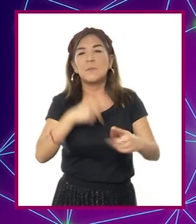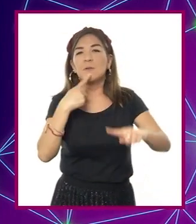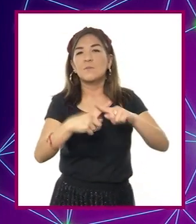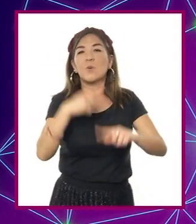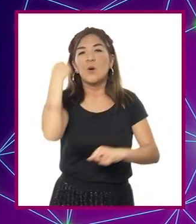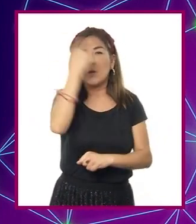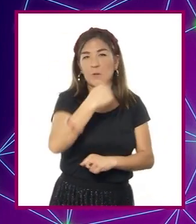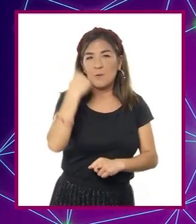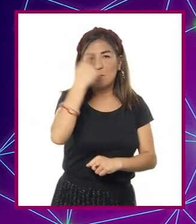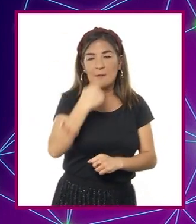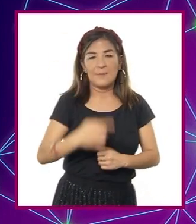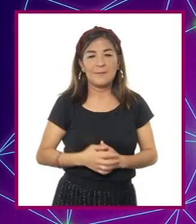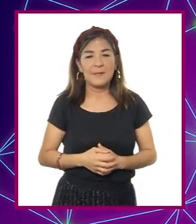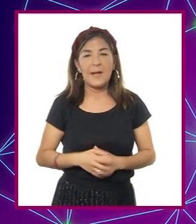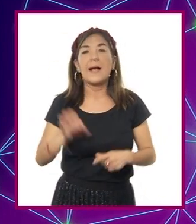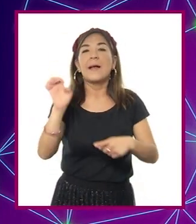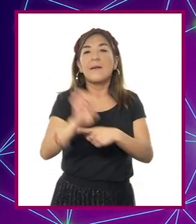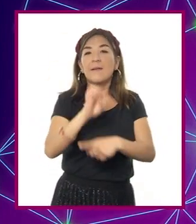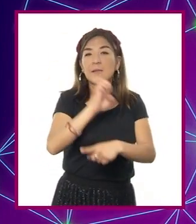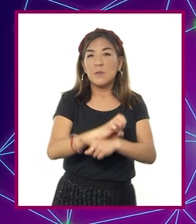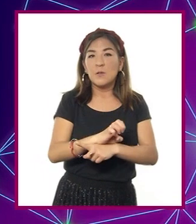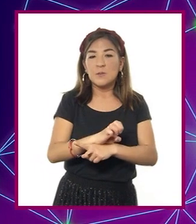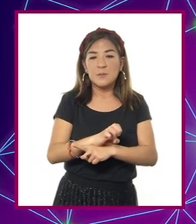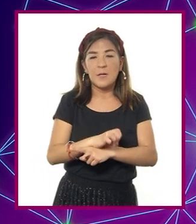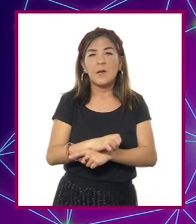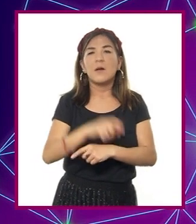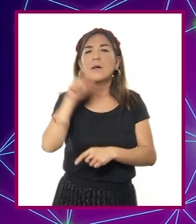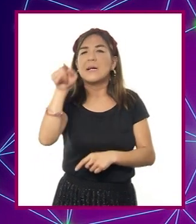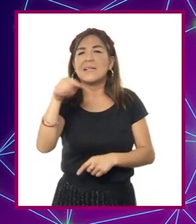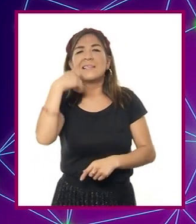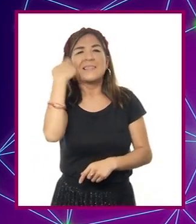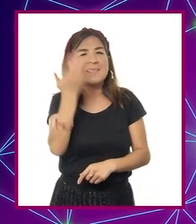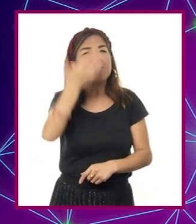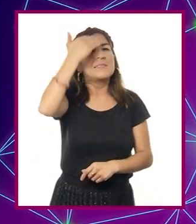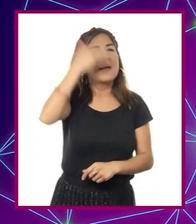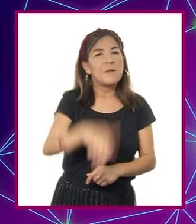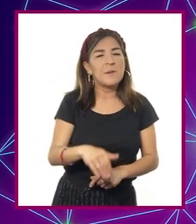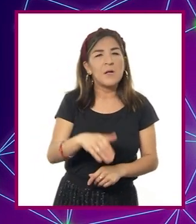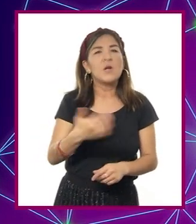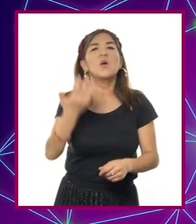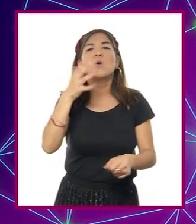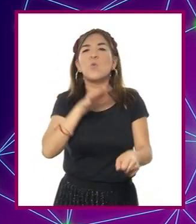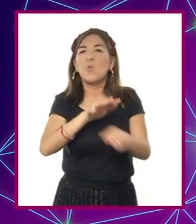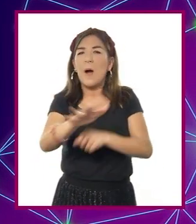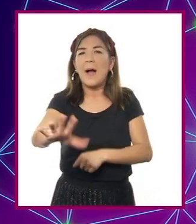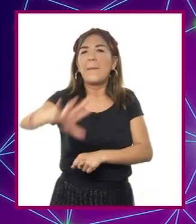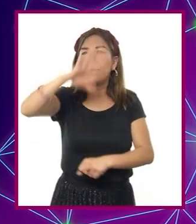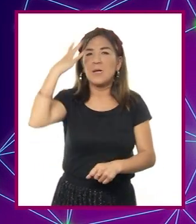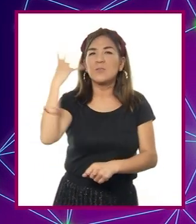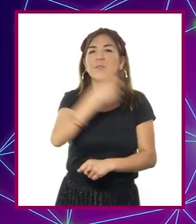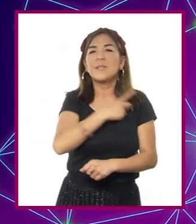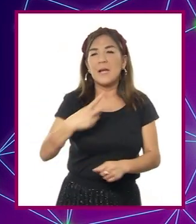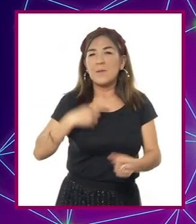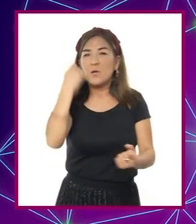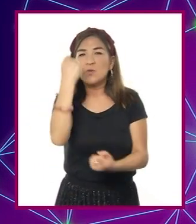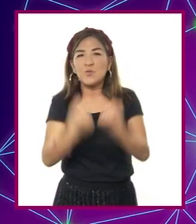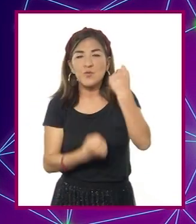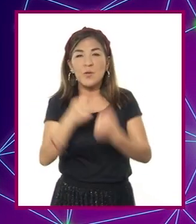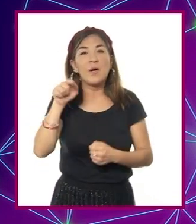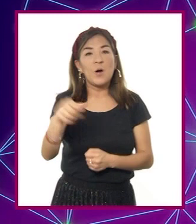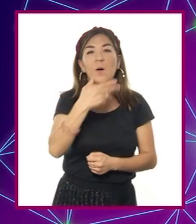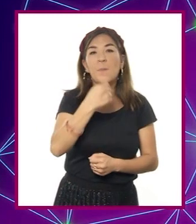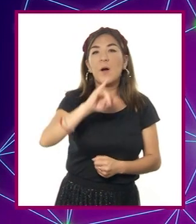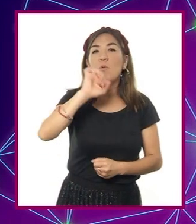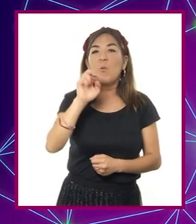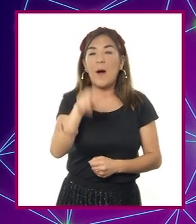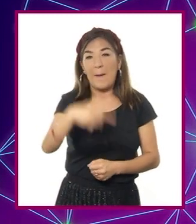hora. Entonces, se desea saber a qué velocidad deberá conducir Juan para hacer